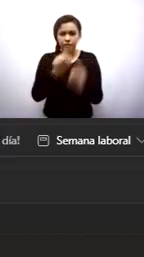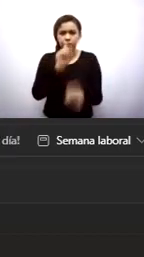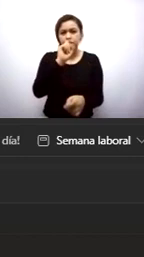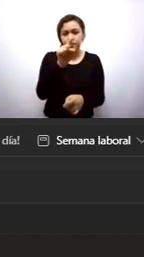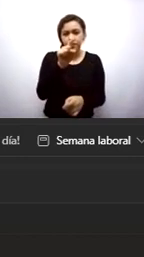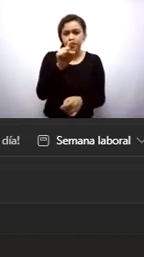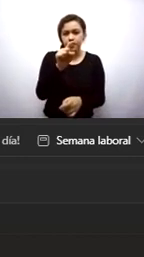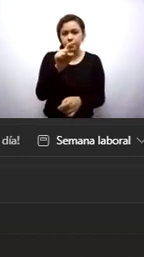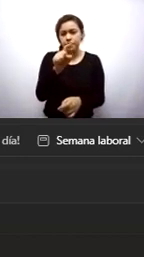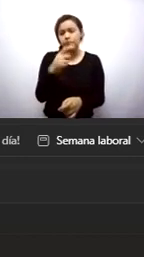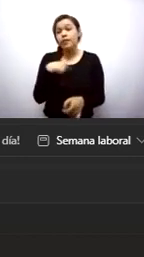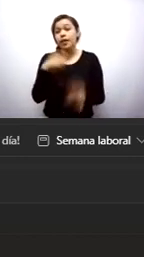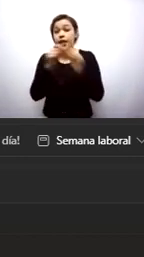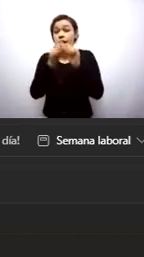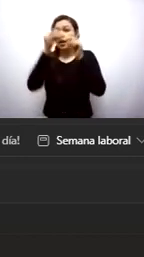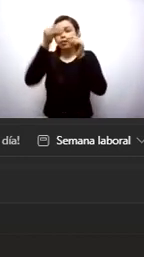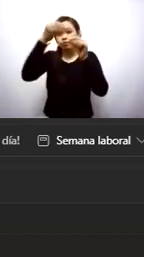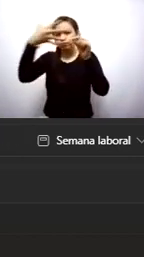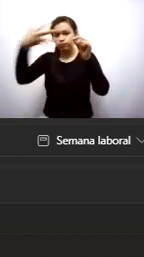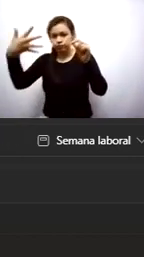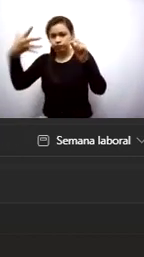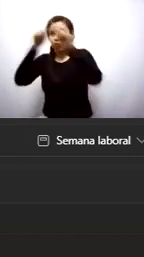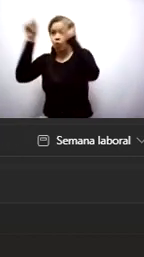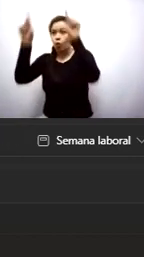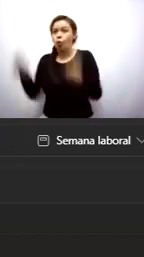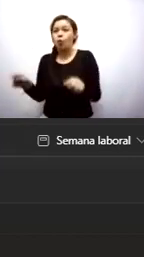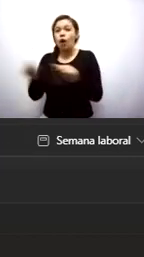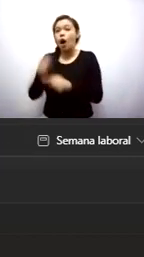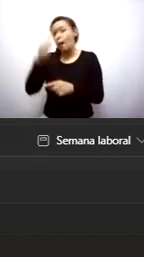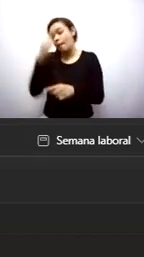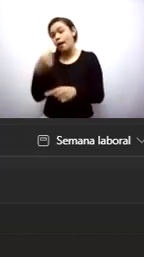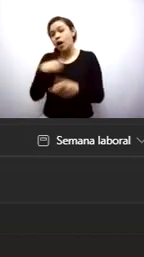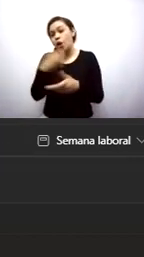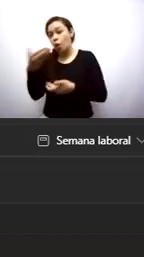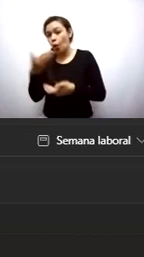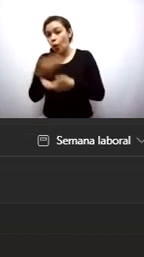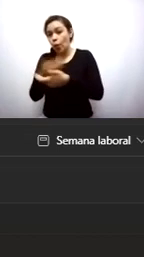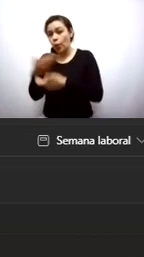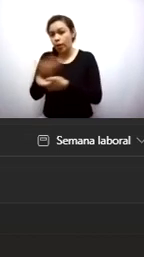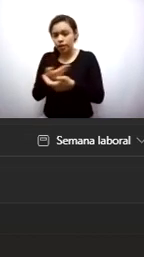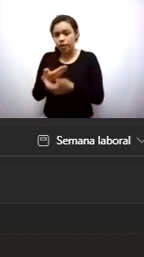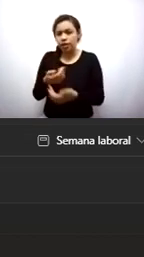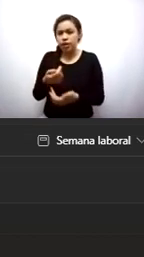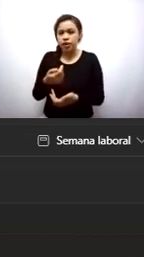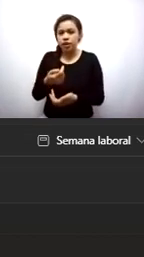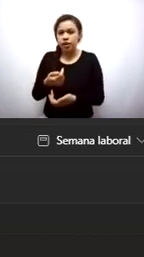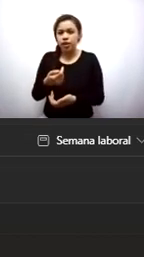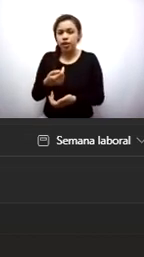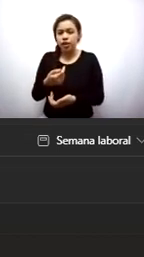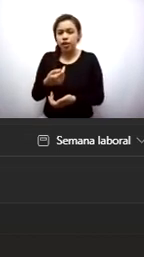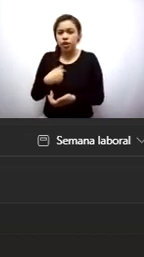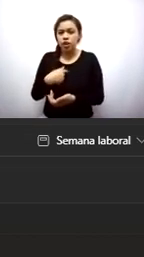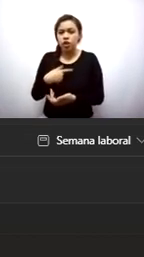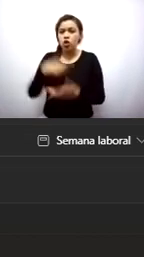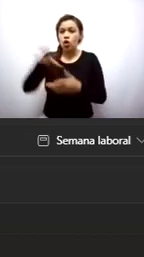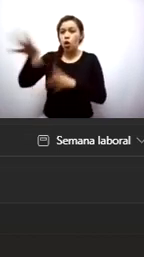Y aquí ya me va a aparecer un cuadro para poder compartir. En este sentido, yo lo pego en el portapapeles